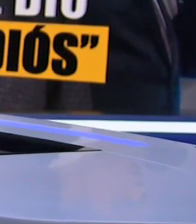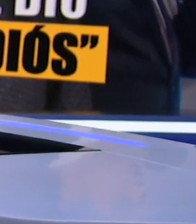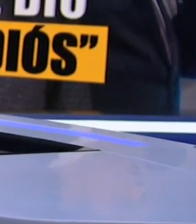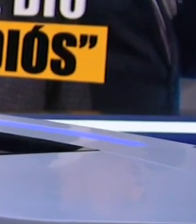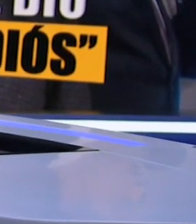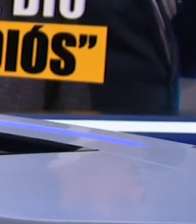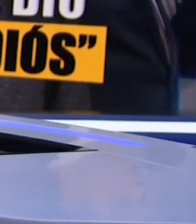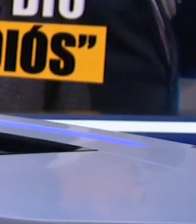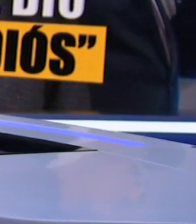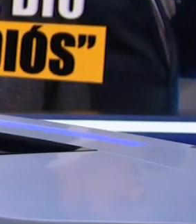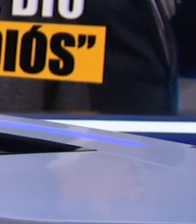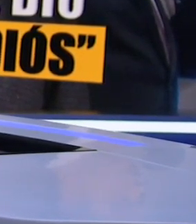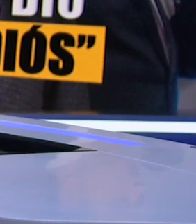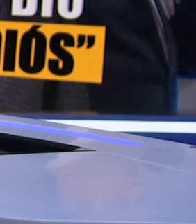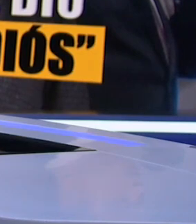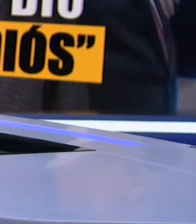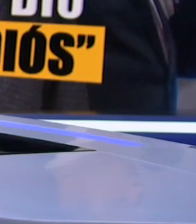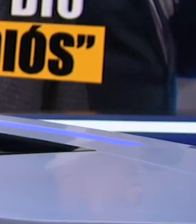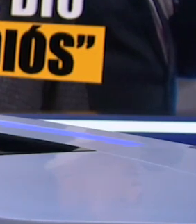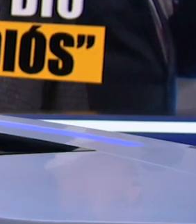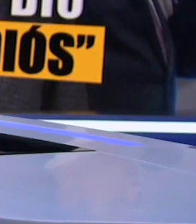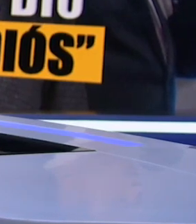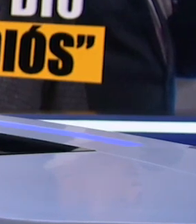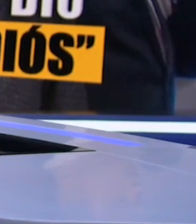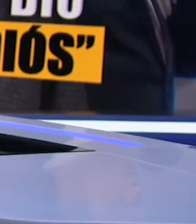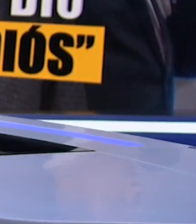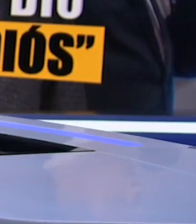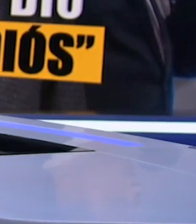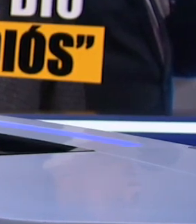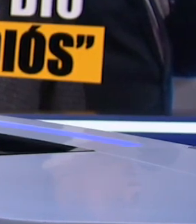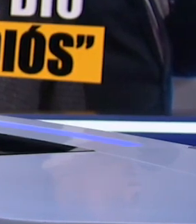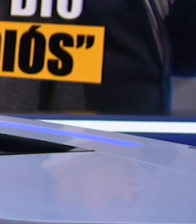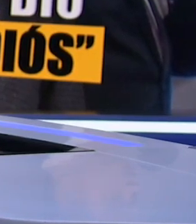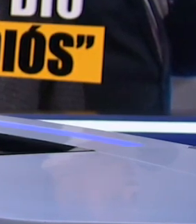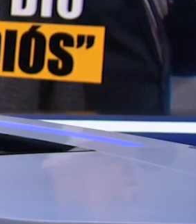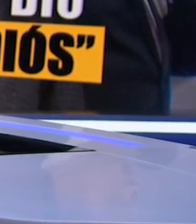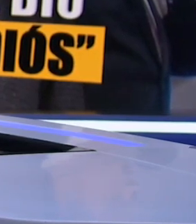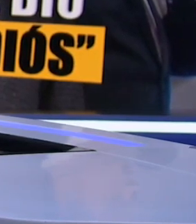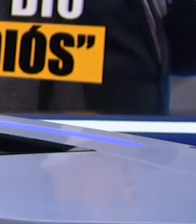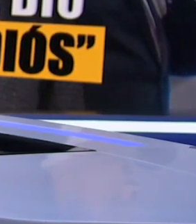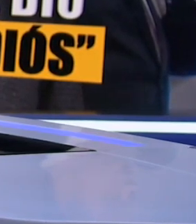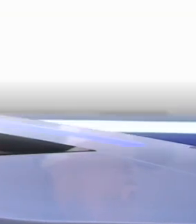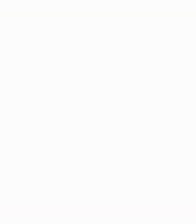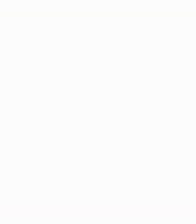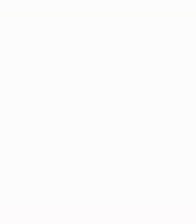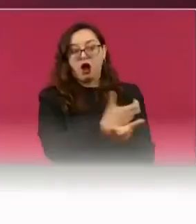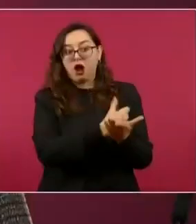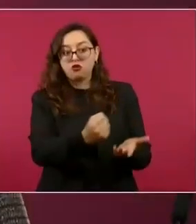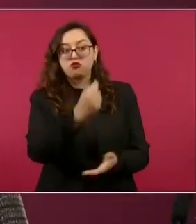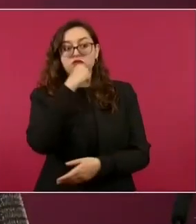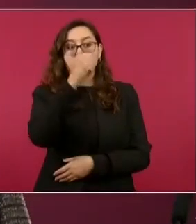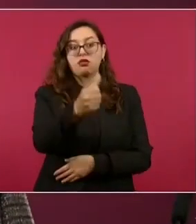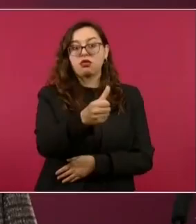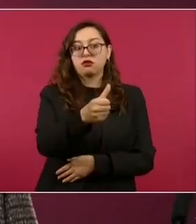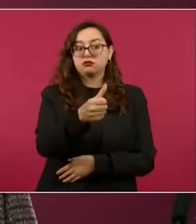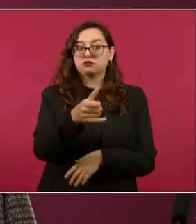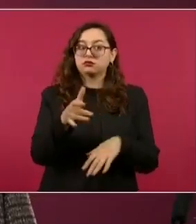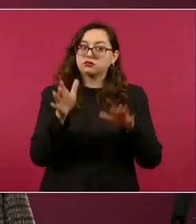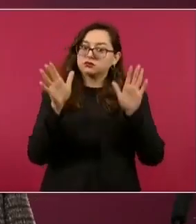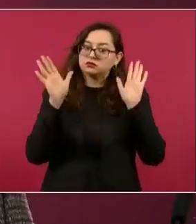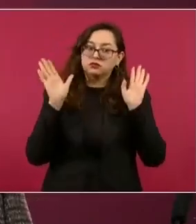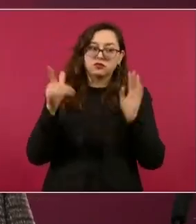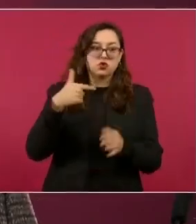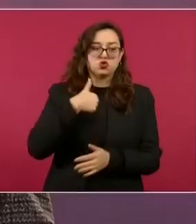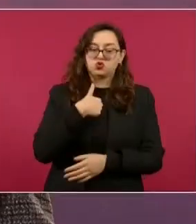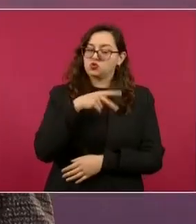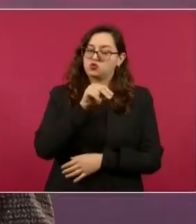de Seguridad. El presidente no paró ahí. Dijo también esto. Yo